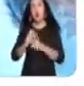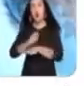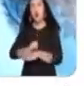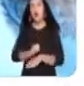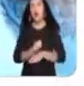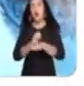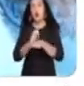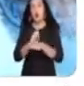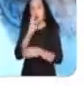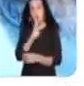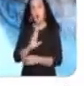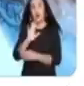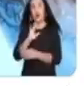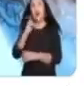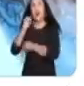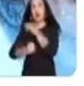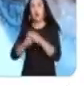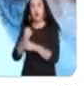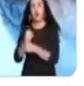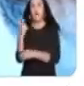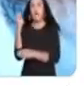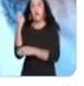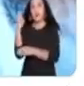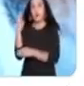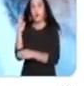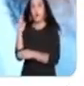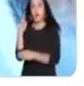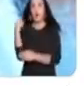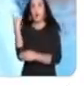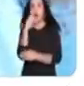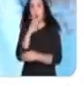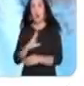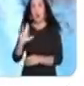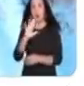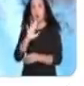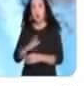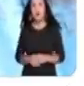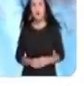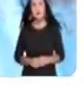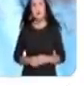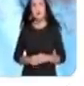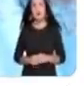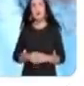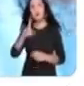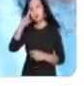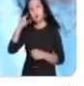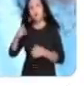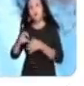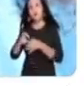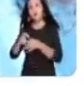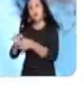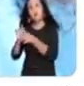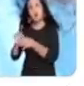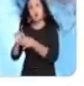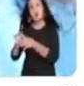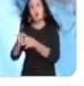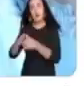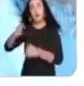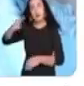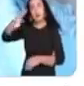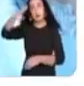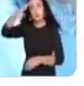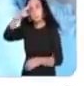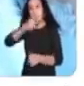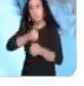y de la fiscalía general de la nación la coordinación constante con paramilitares fue central en la realización de las